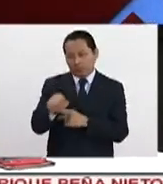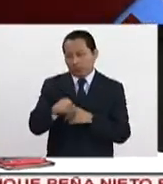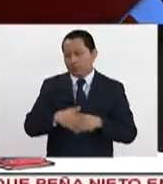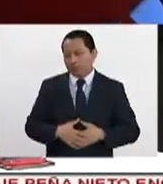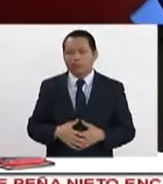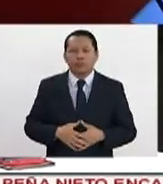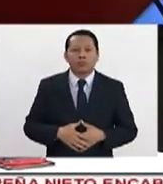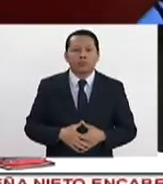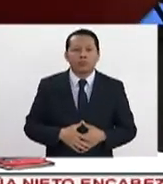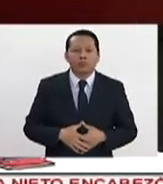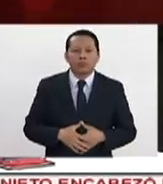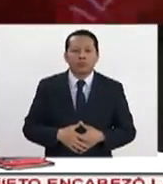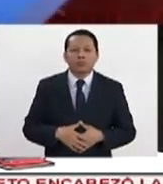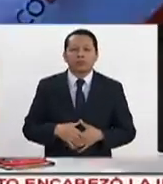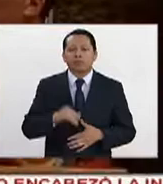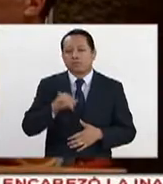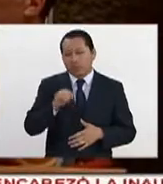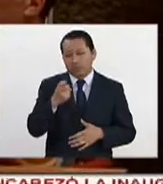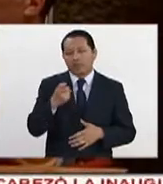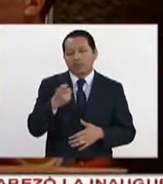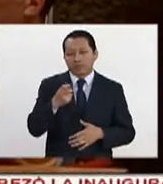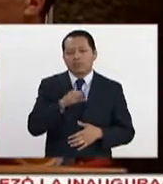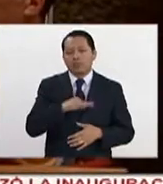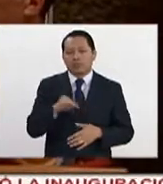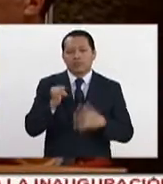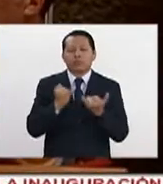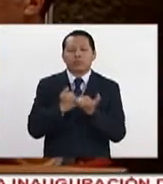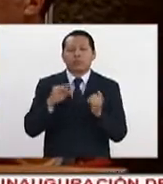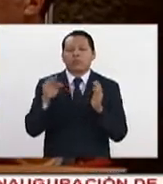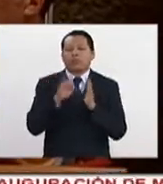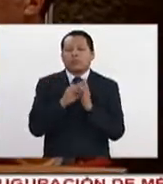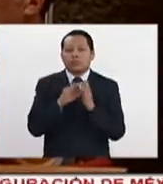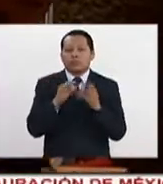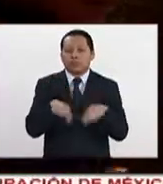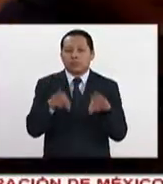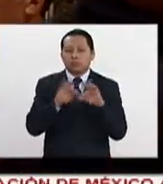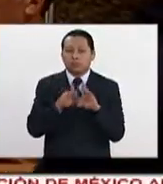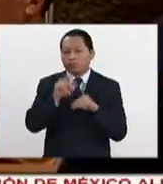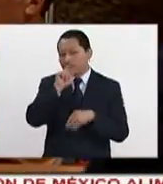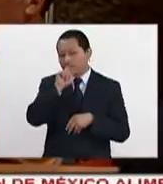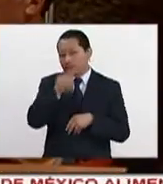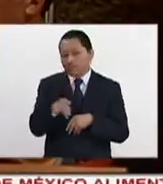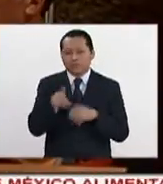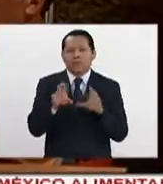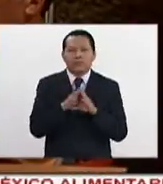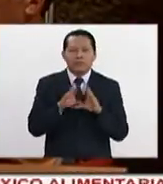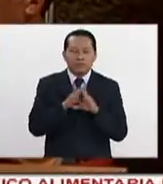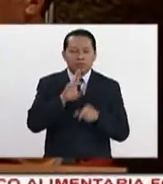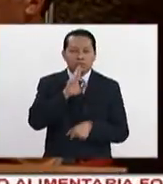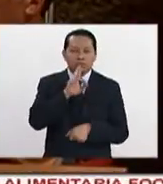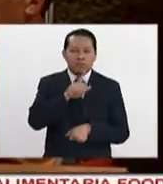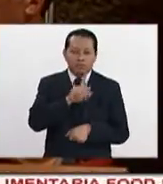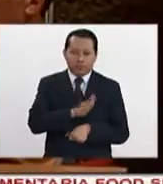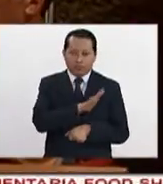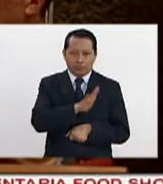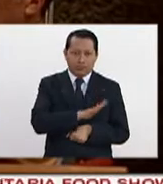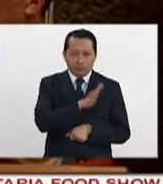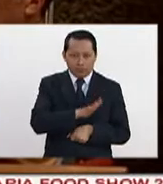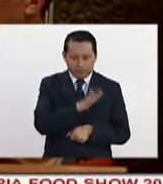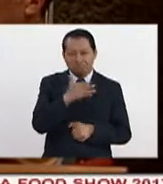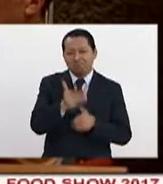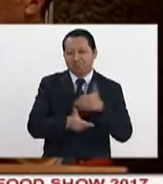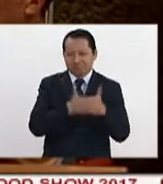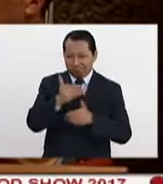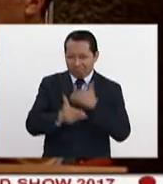Social. Así es un punto muy importante, es un punto clave el mejorar la calidad y calidad de los servicios.